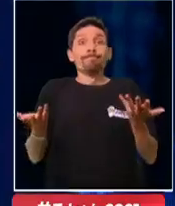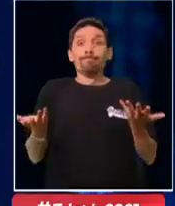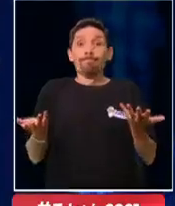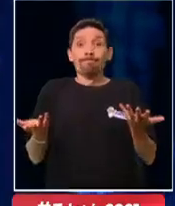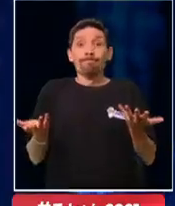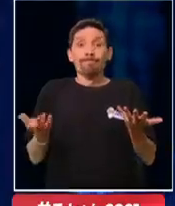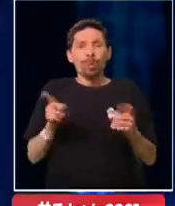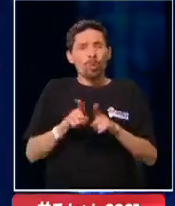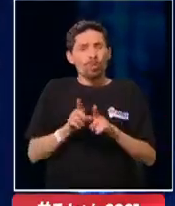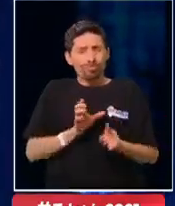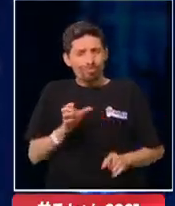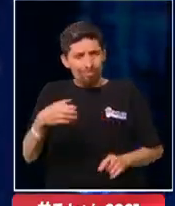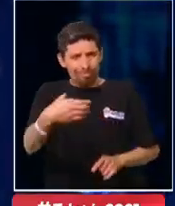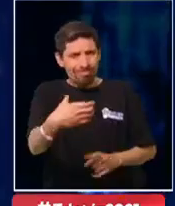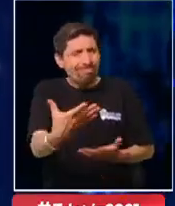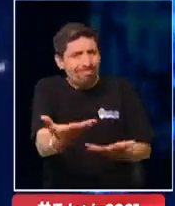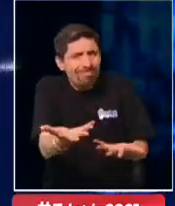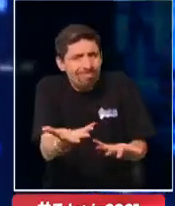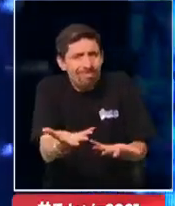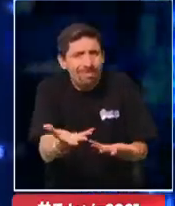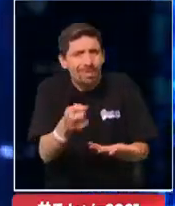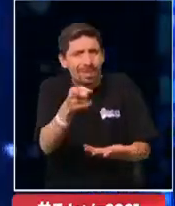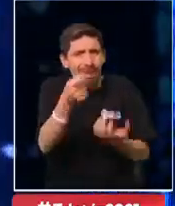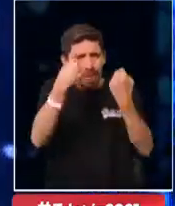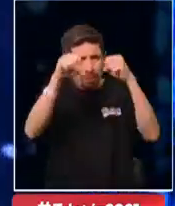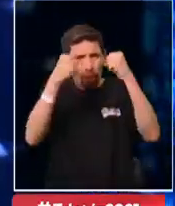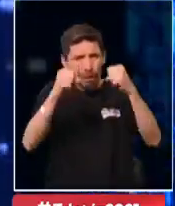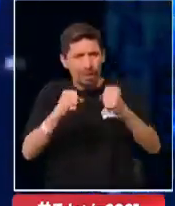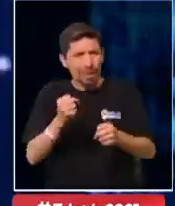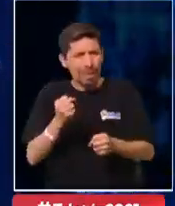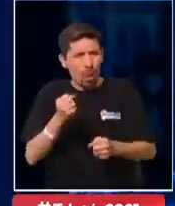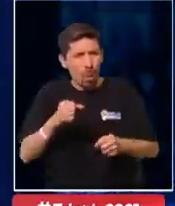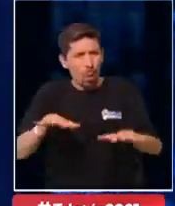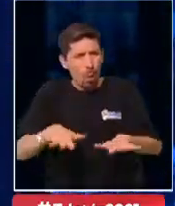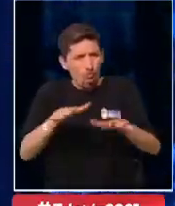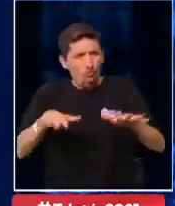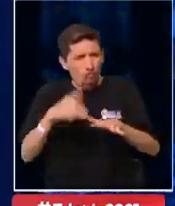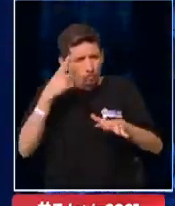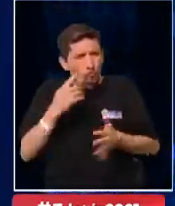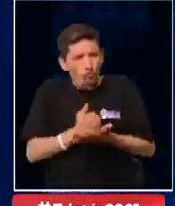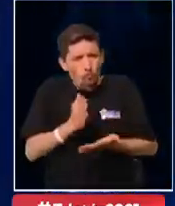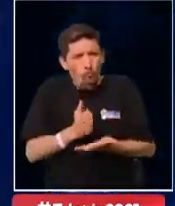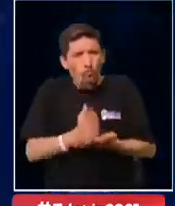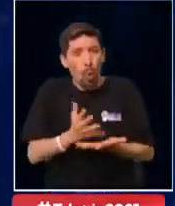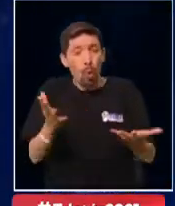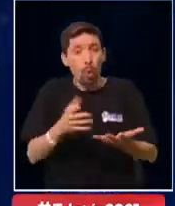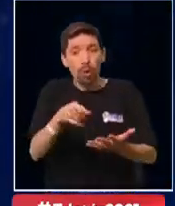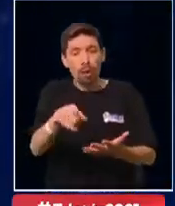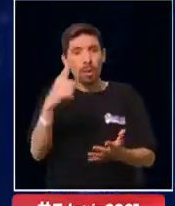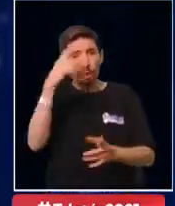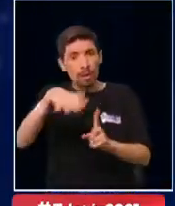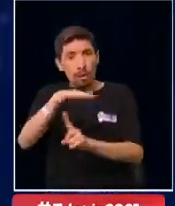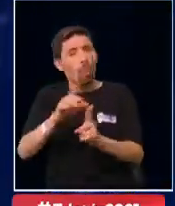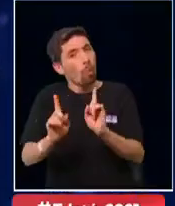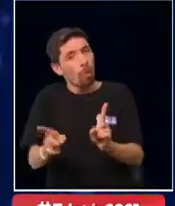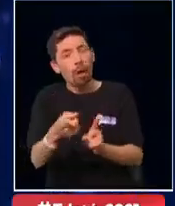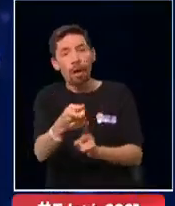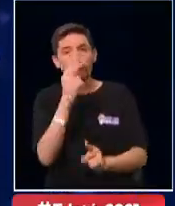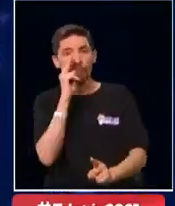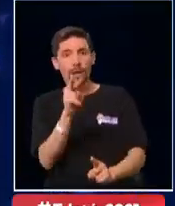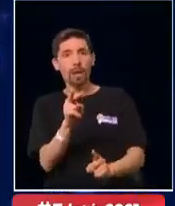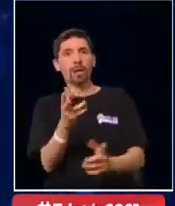no empatizar con una deportista de alto rendimiento, pero que ha tenido dificultades impresionantes. Y cuando uno ve esto